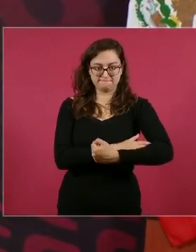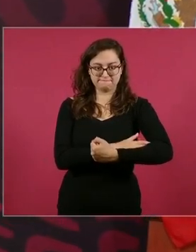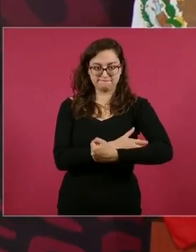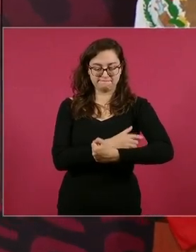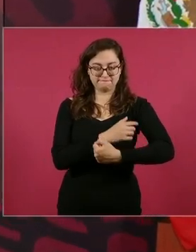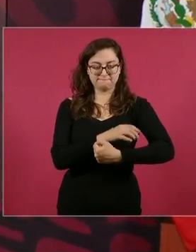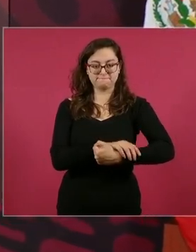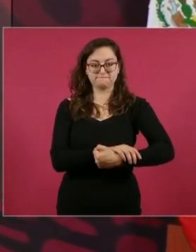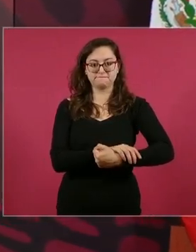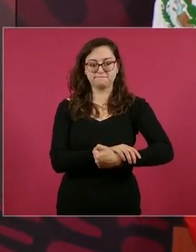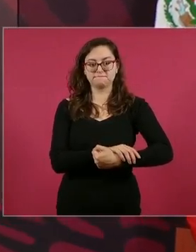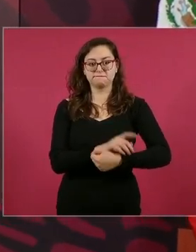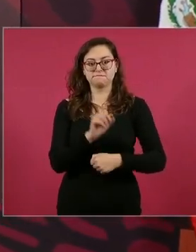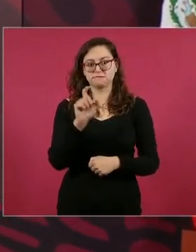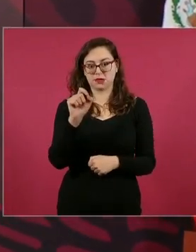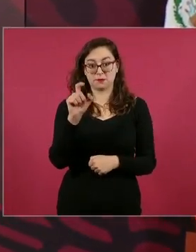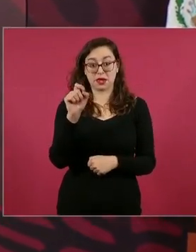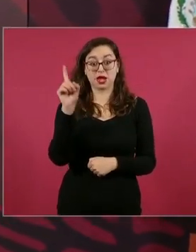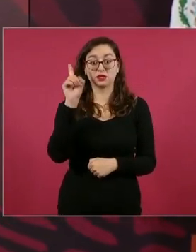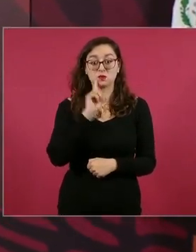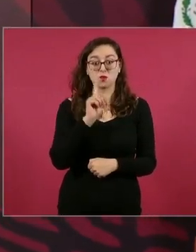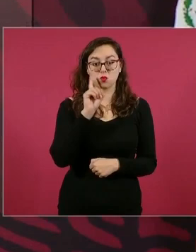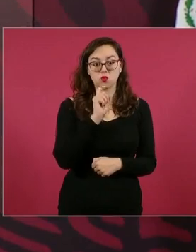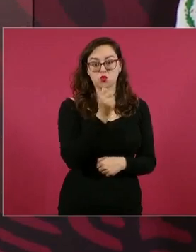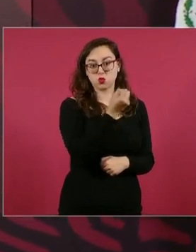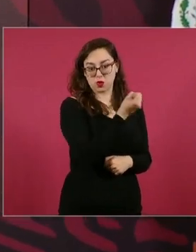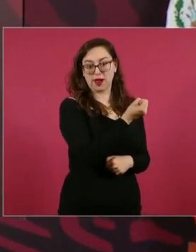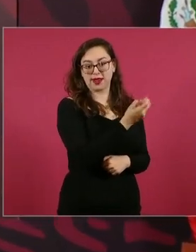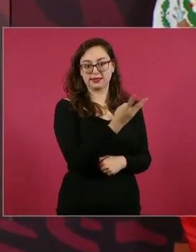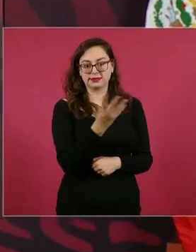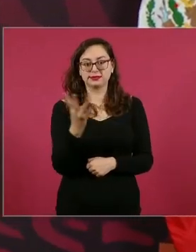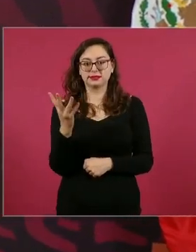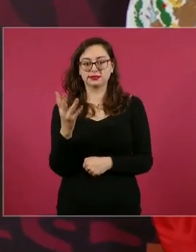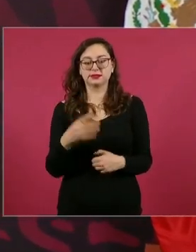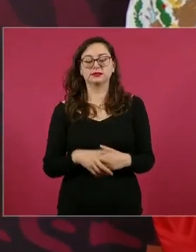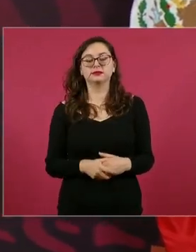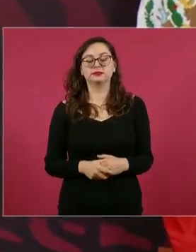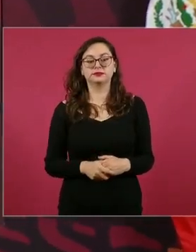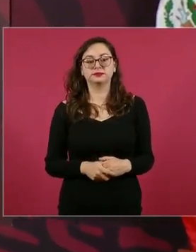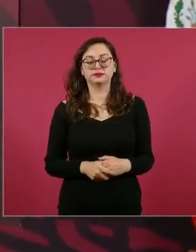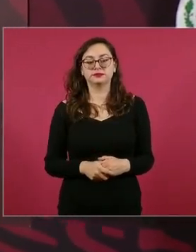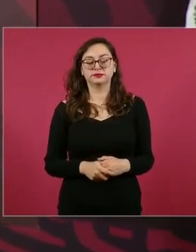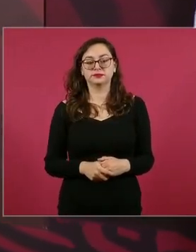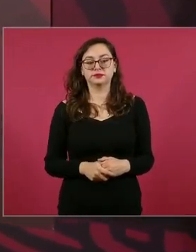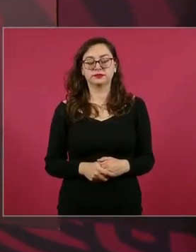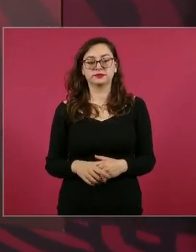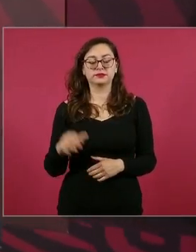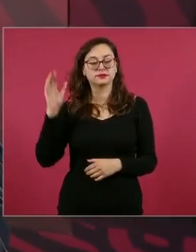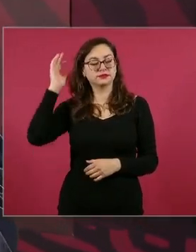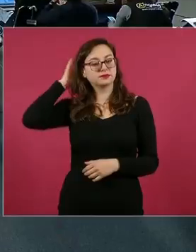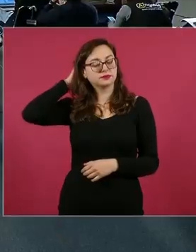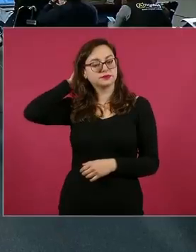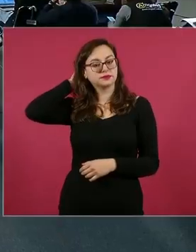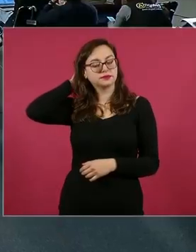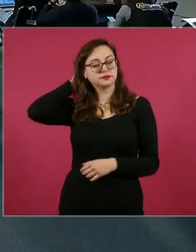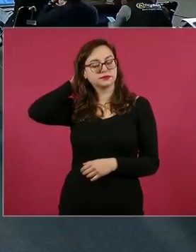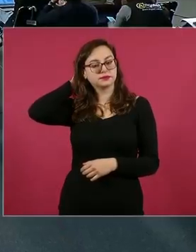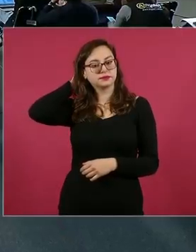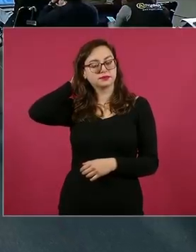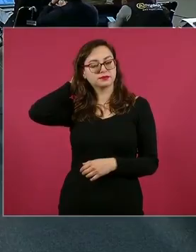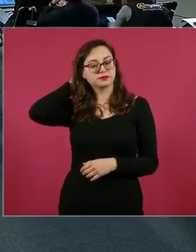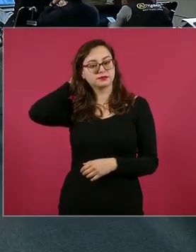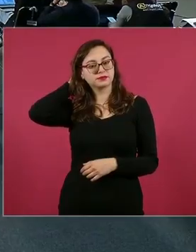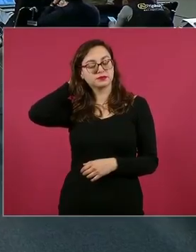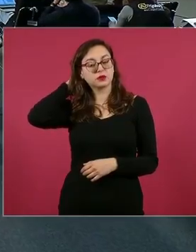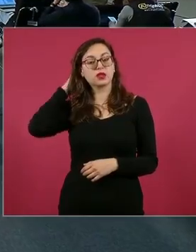morrales como 20 y un uno un